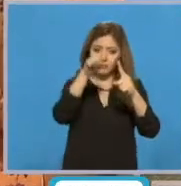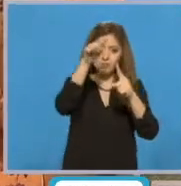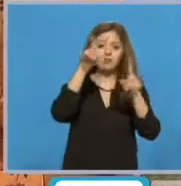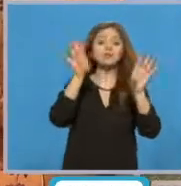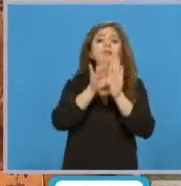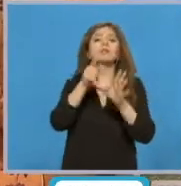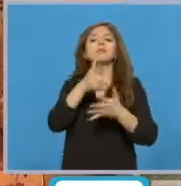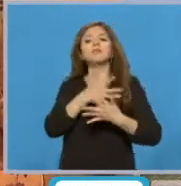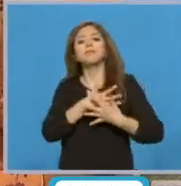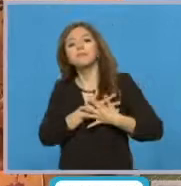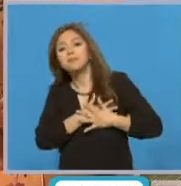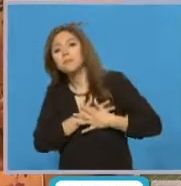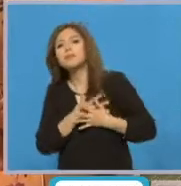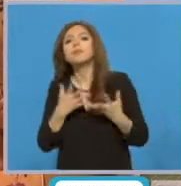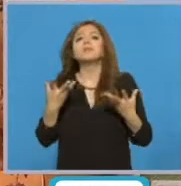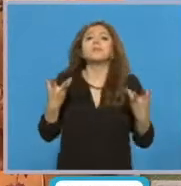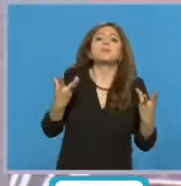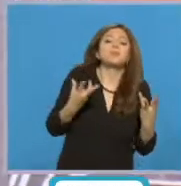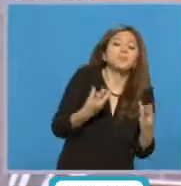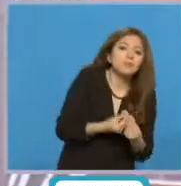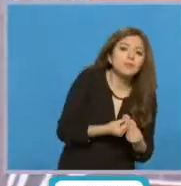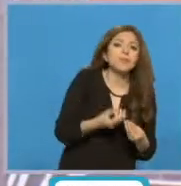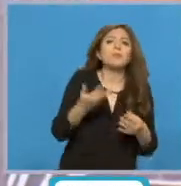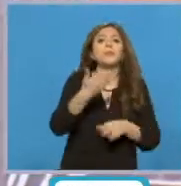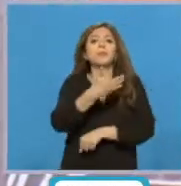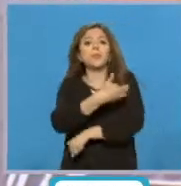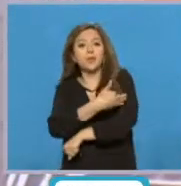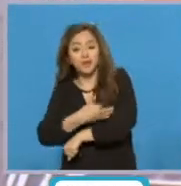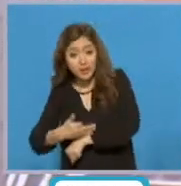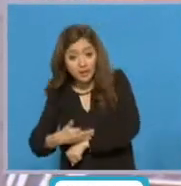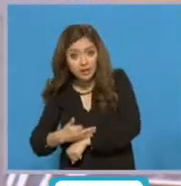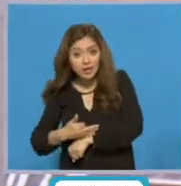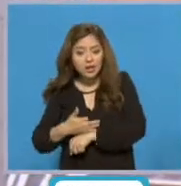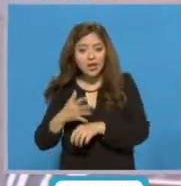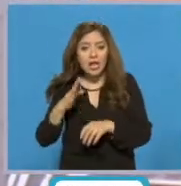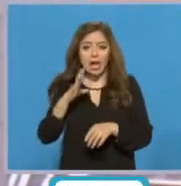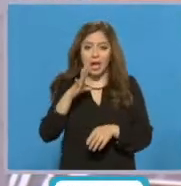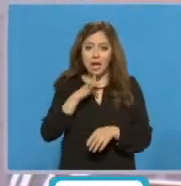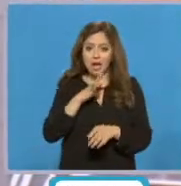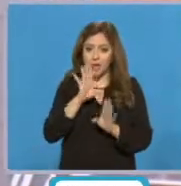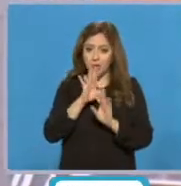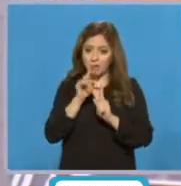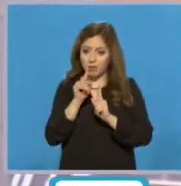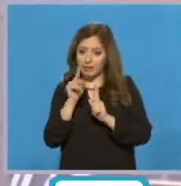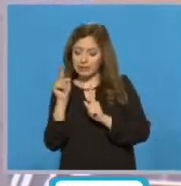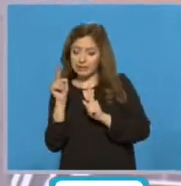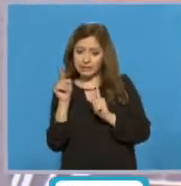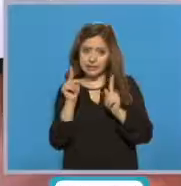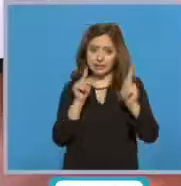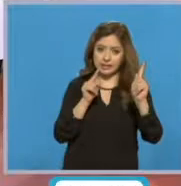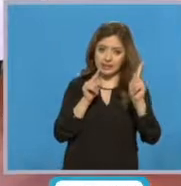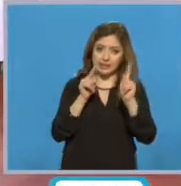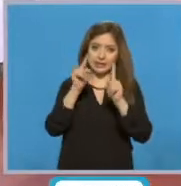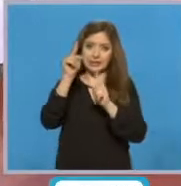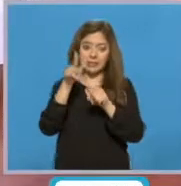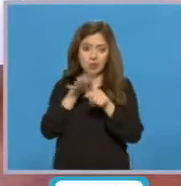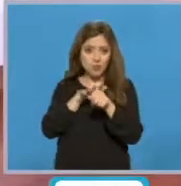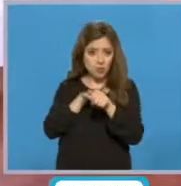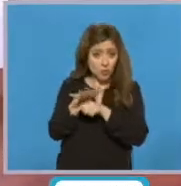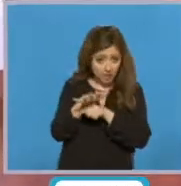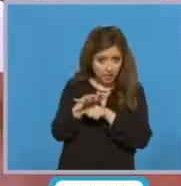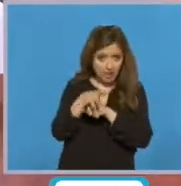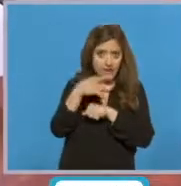amorosos, pasionales, familiares, pues siempre tiene aristas, no hay manera, siempre tiene aristas. Entonces la manera en que